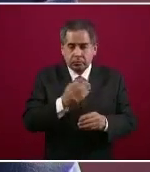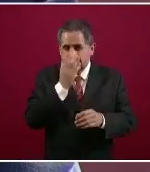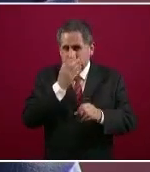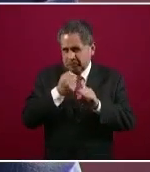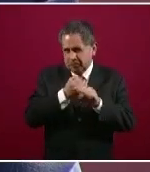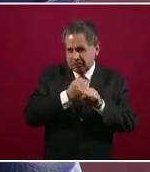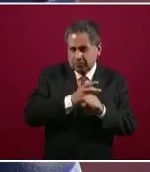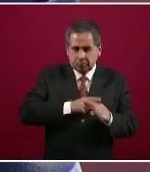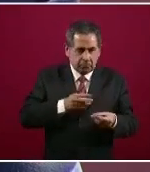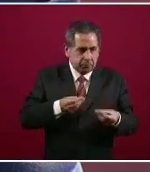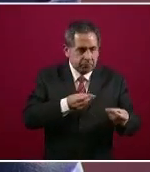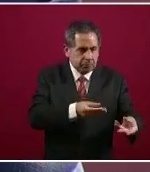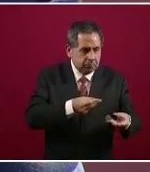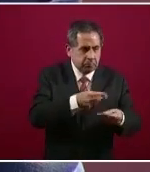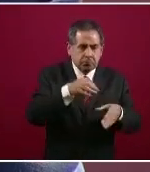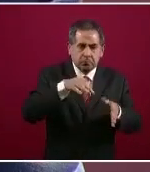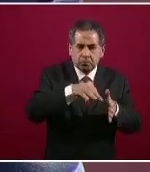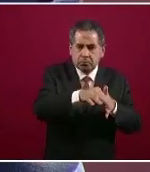fertilizante.